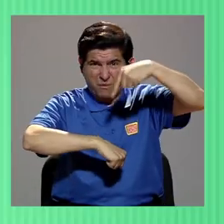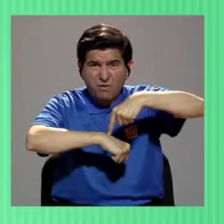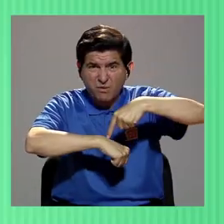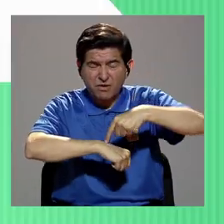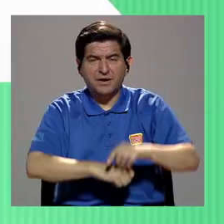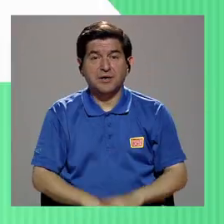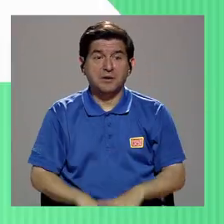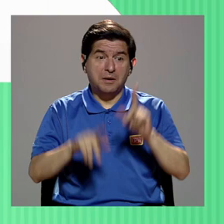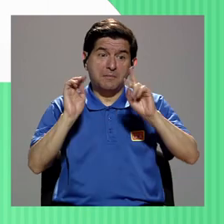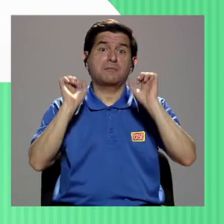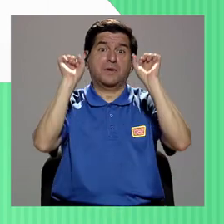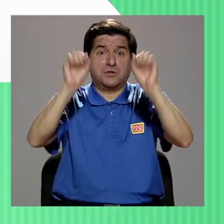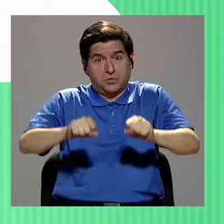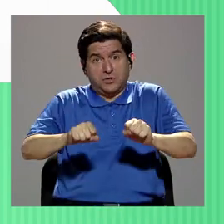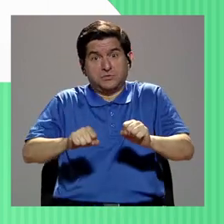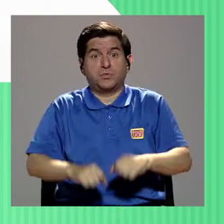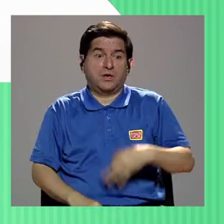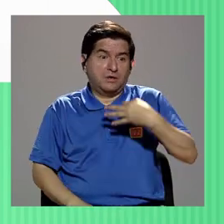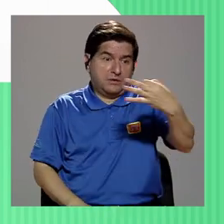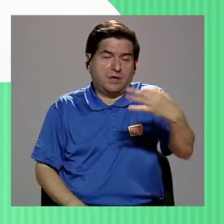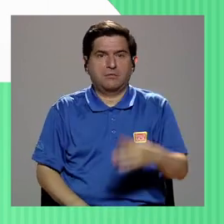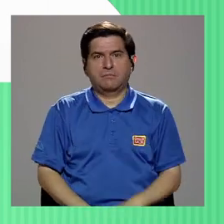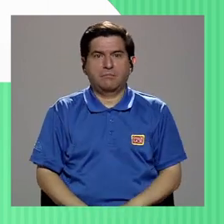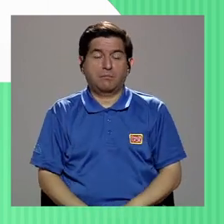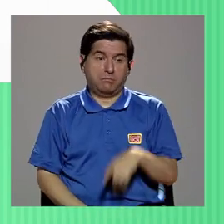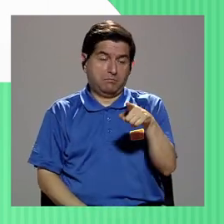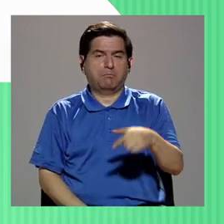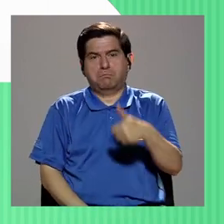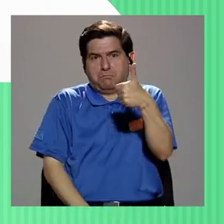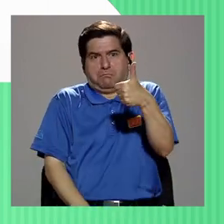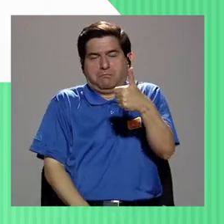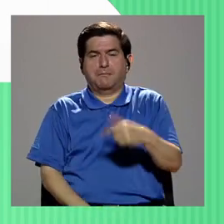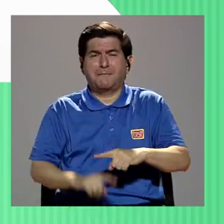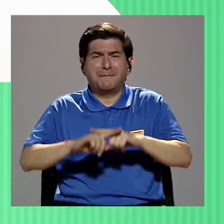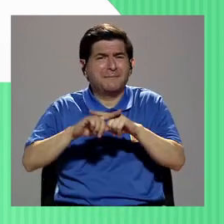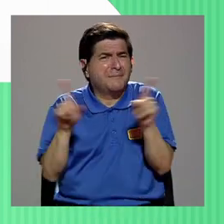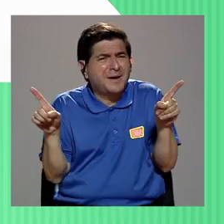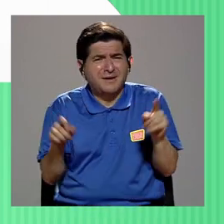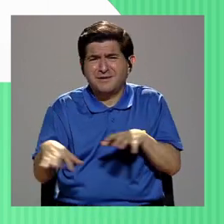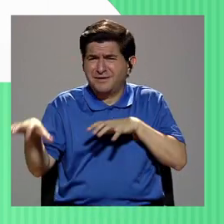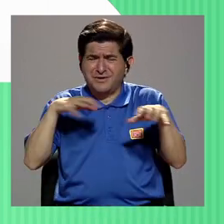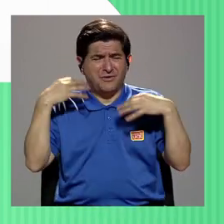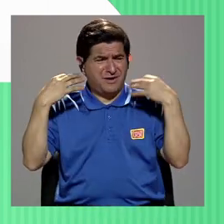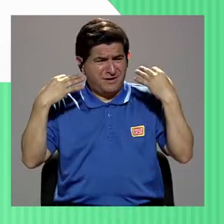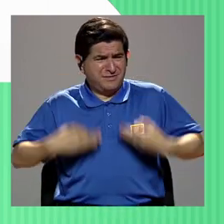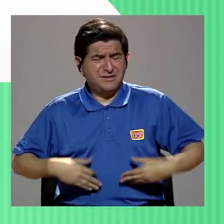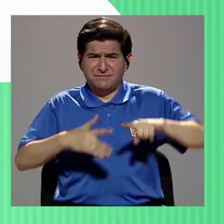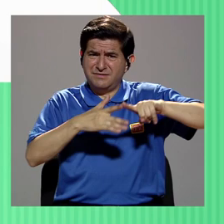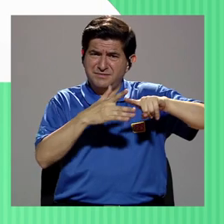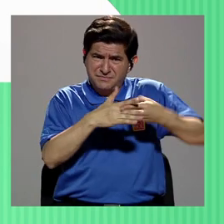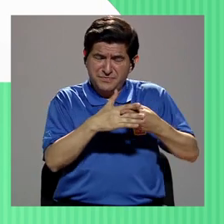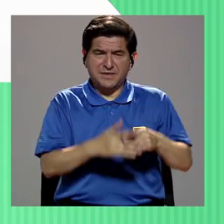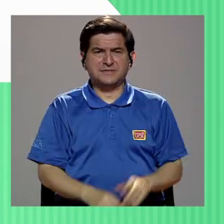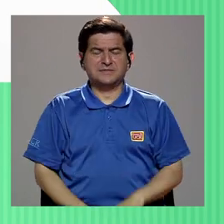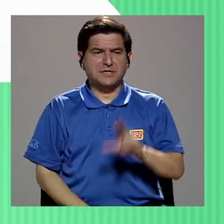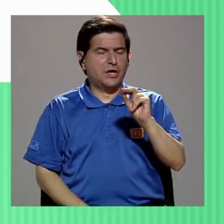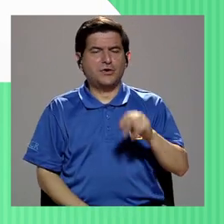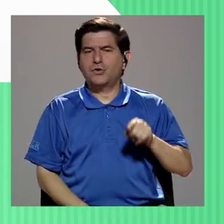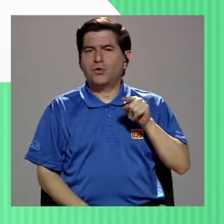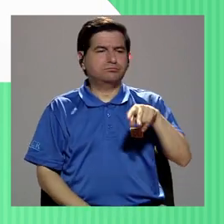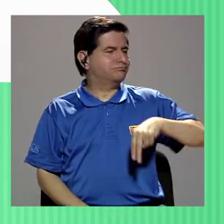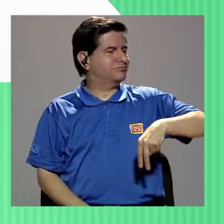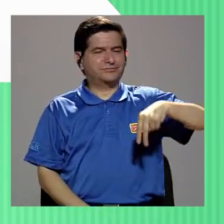los que tengan la posibilidad de ir una hora diaria, pues sería una gran posibilidad. Pero la actividad física empieza desde no utilizar